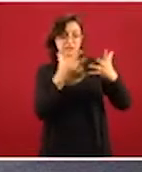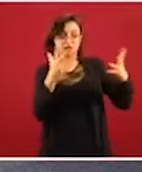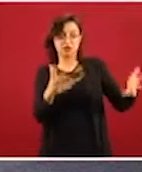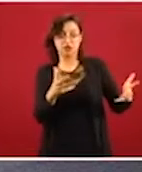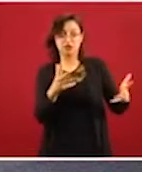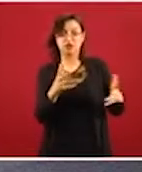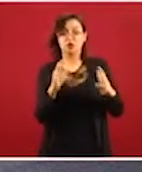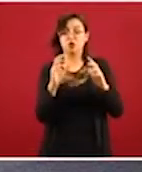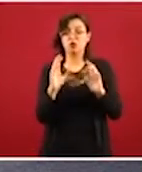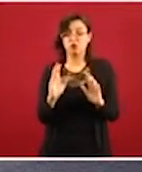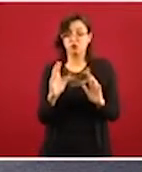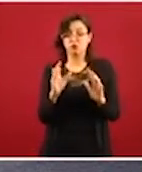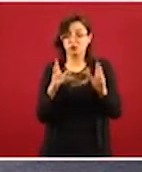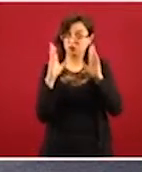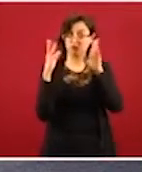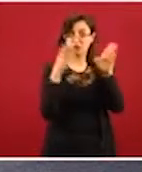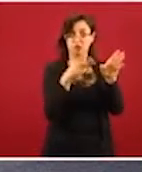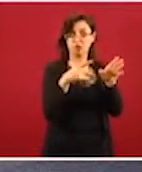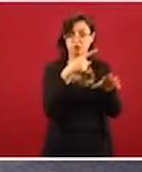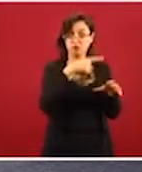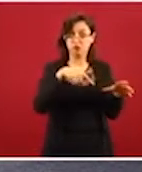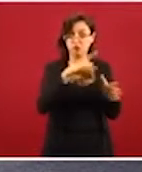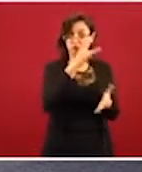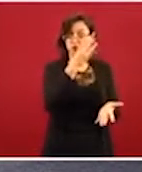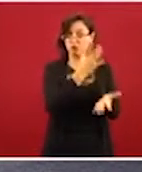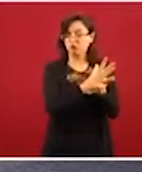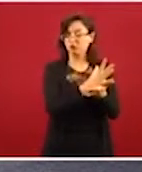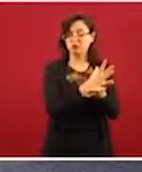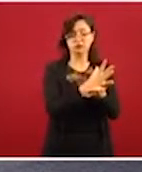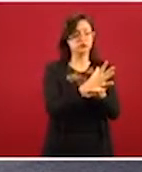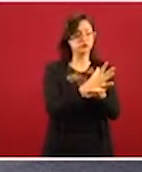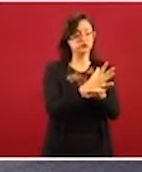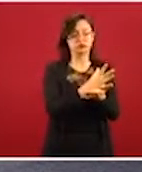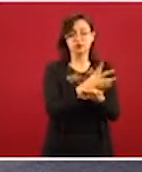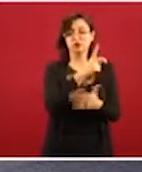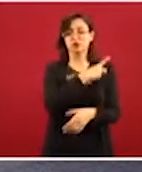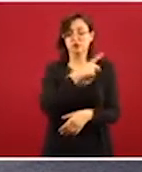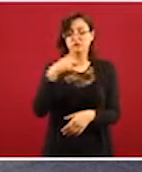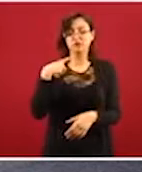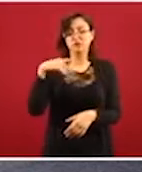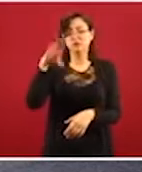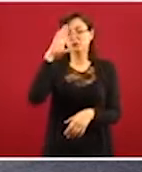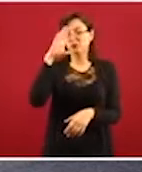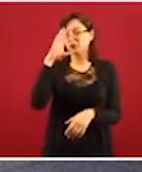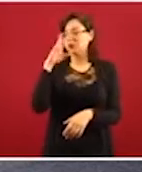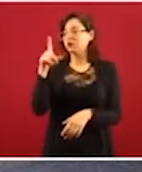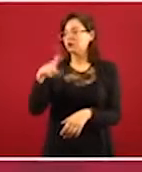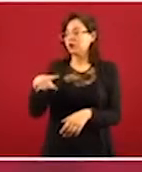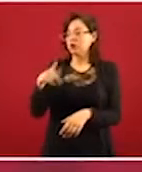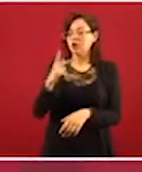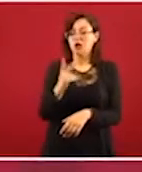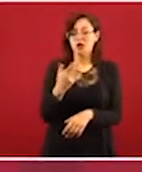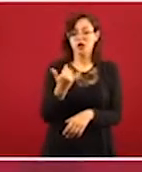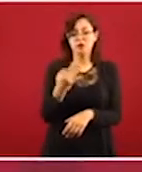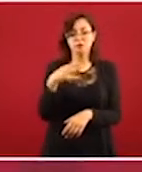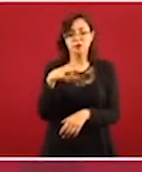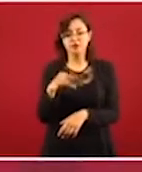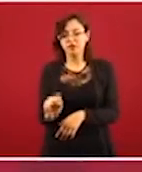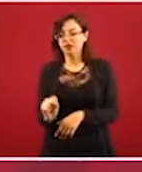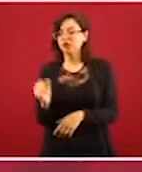o no solo debemos pensar en eso, hay que pensar en las pequeñas empresas